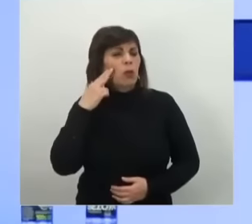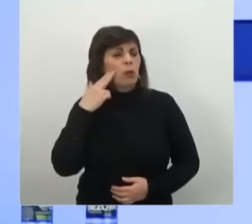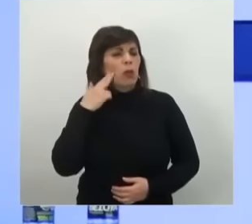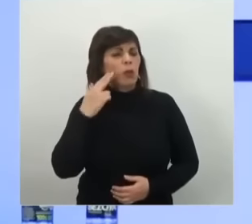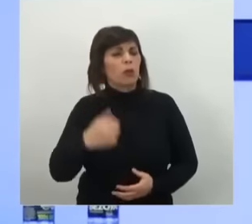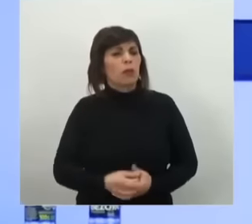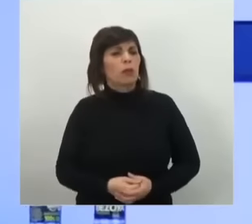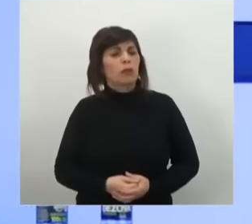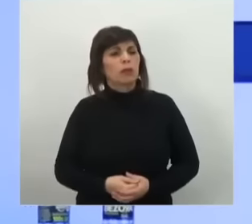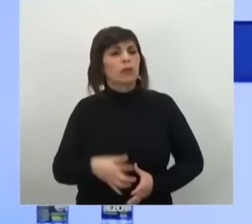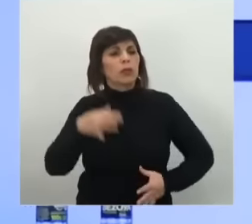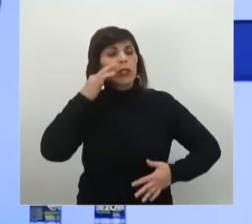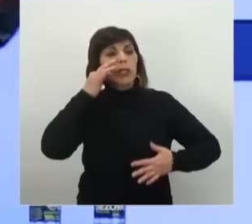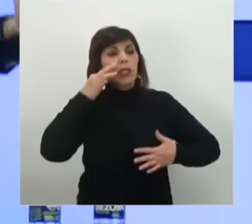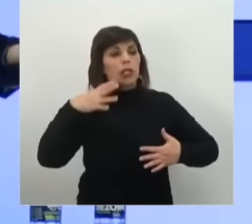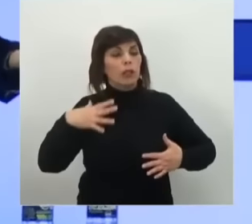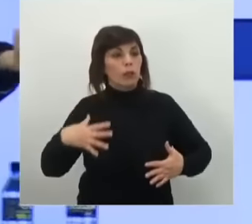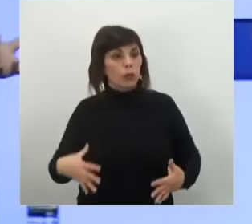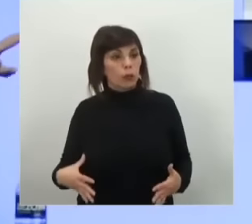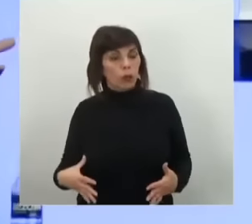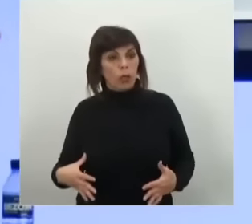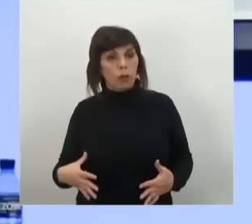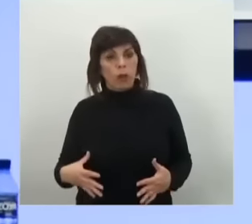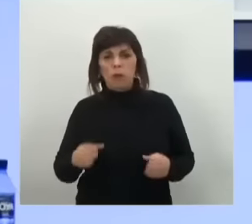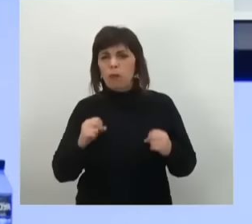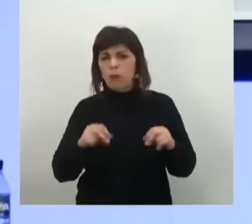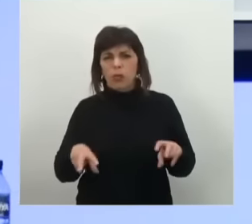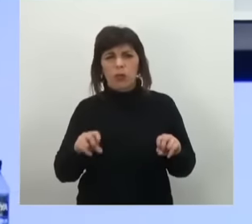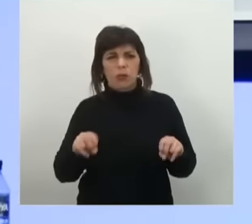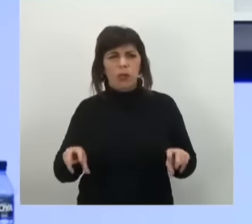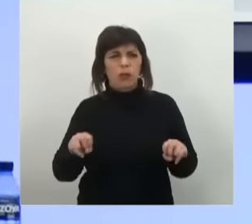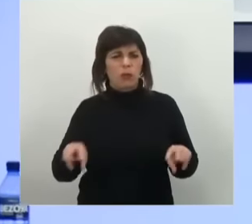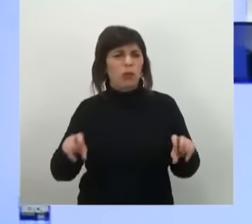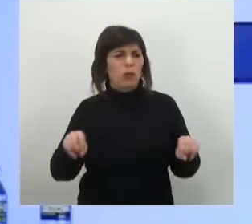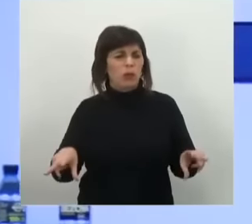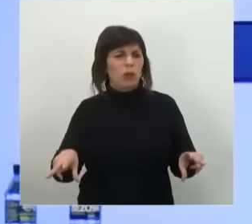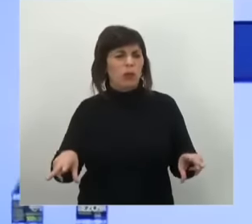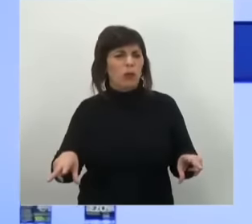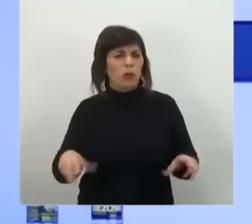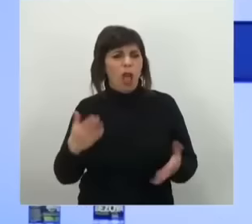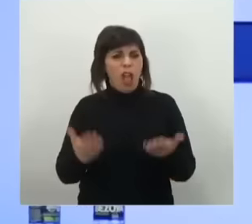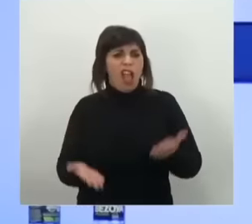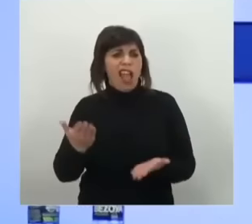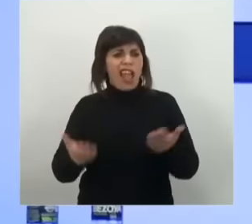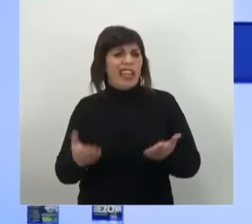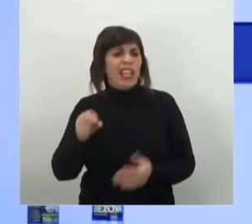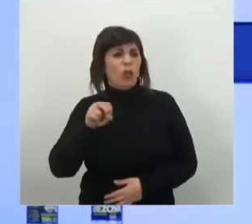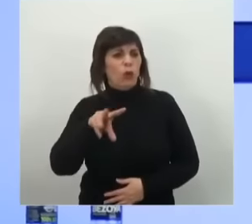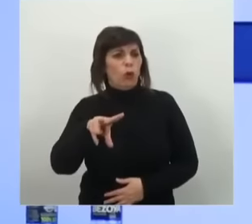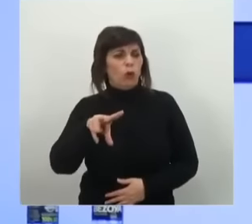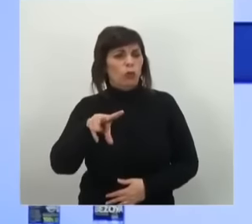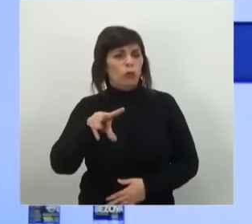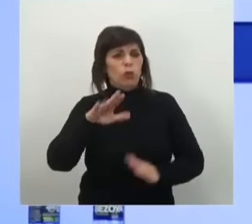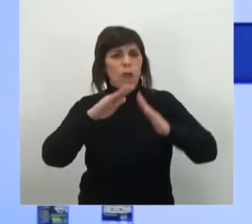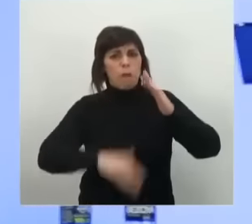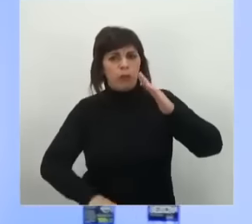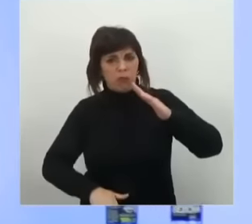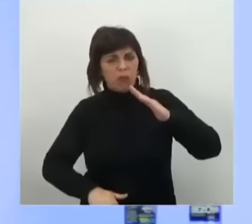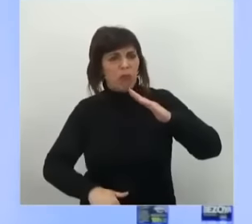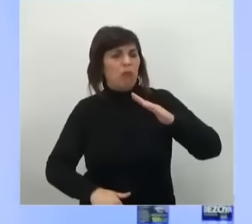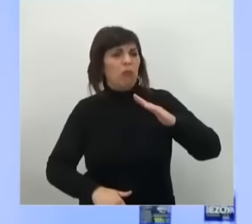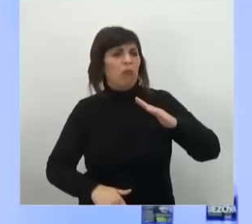dormir y mi cuerpo se empezó a deteriorar yo le bajé como doce kilos me empecé como a envejecer de golpe